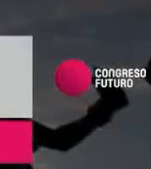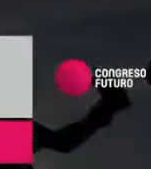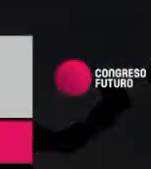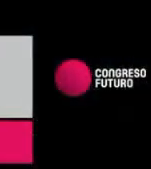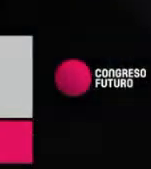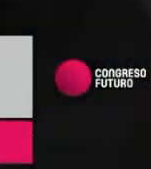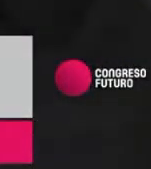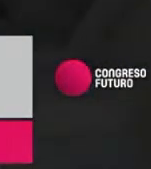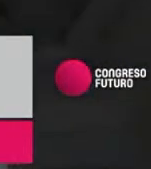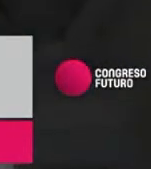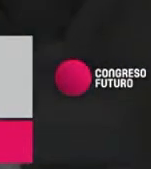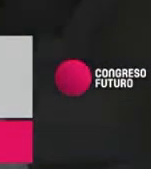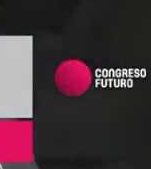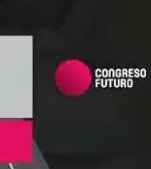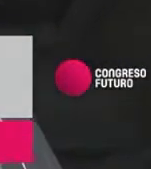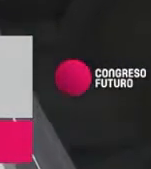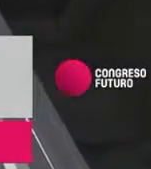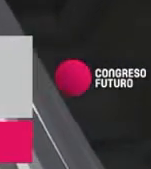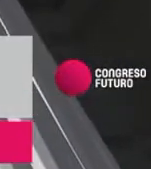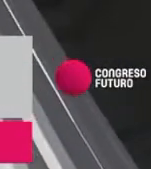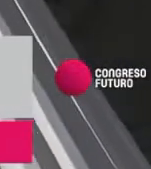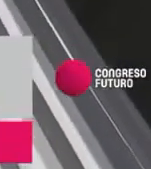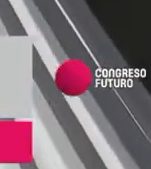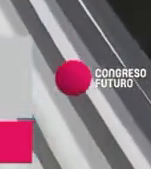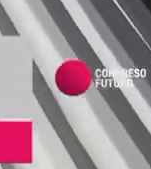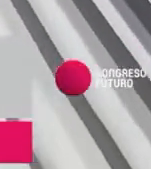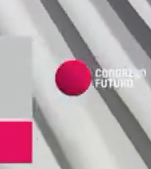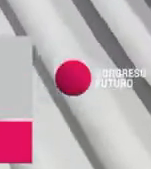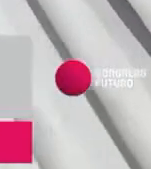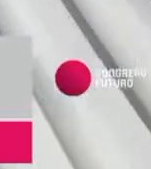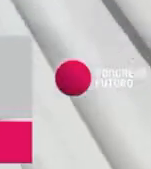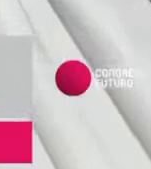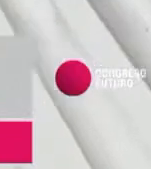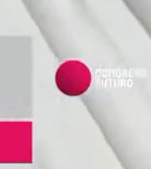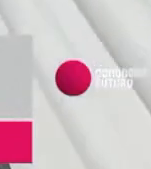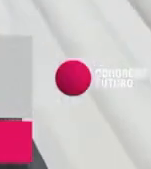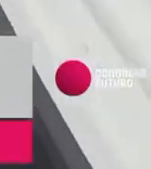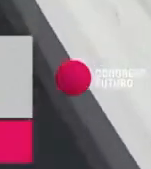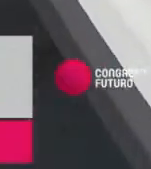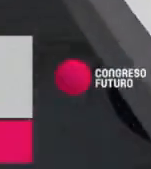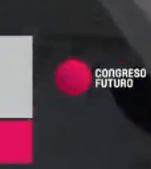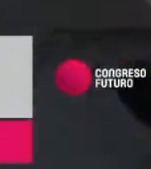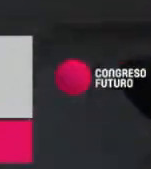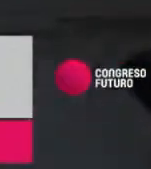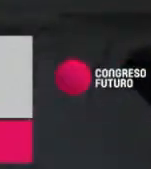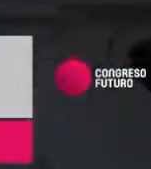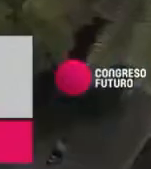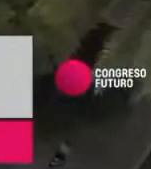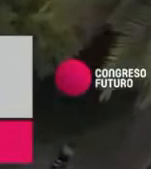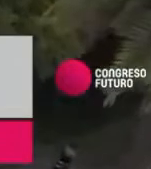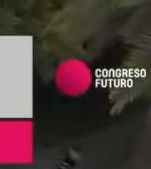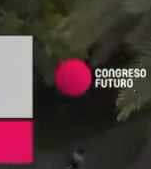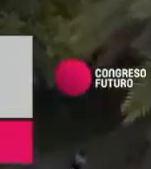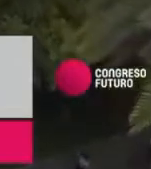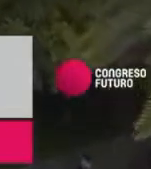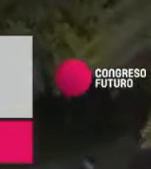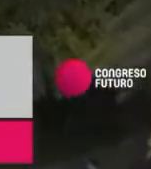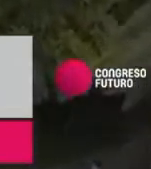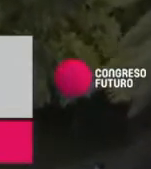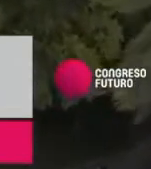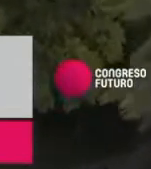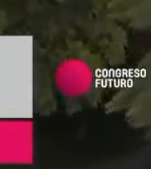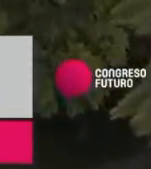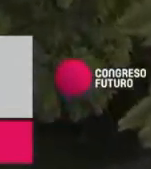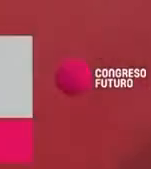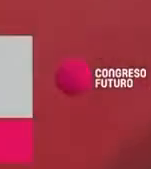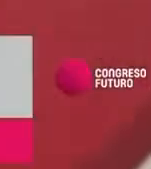personas selectas para escribir una nueva constitución, hay científicos y activistas que defienden la innovación, la descentralización y